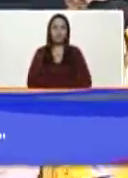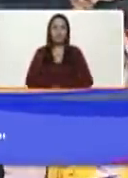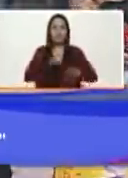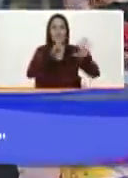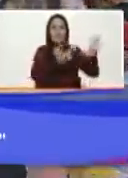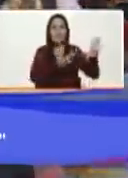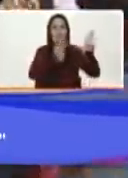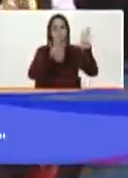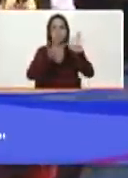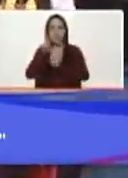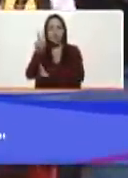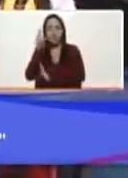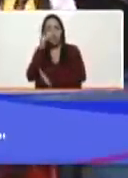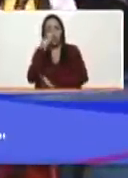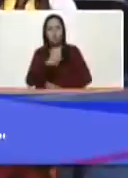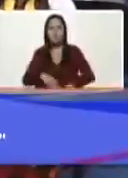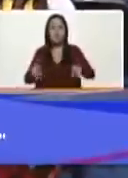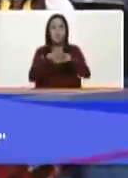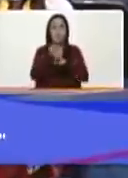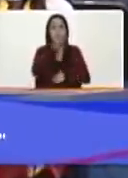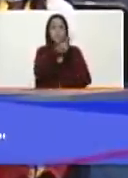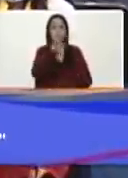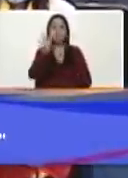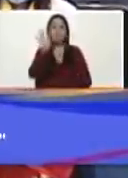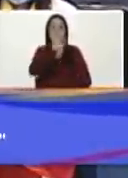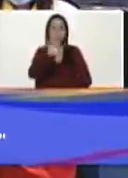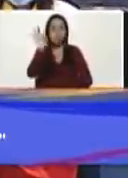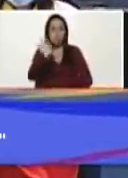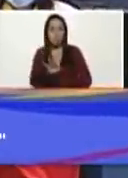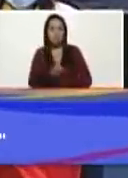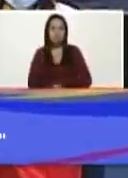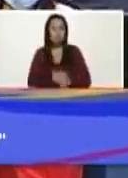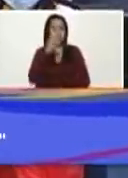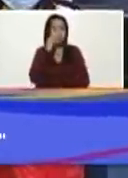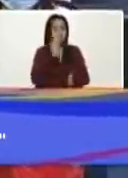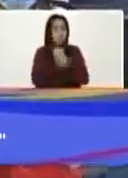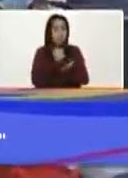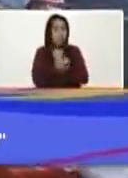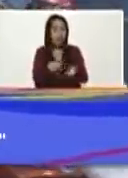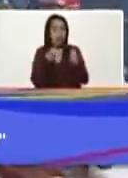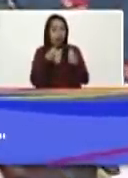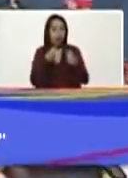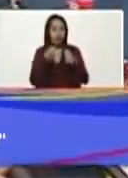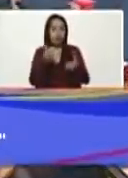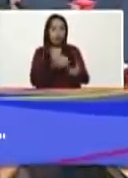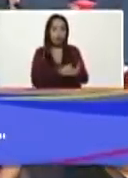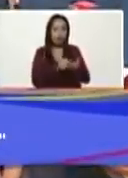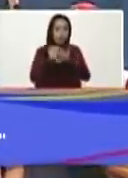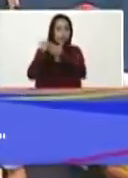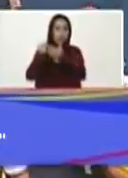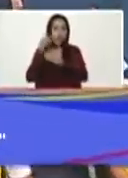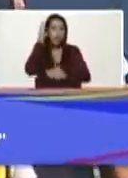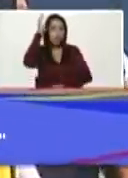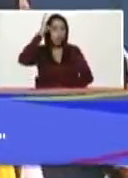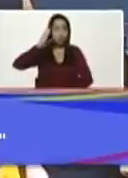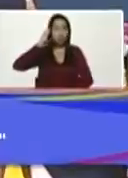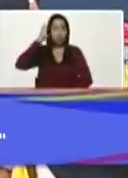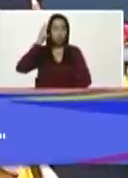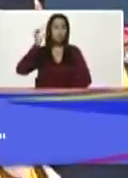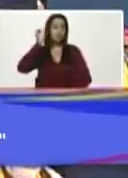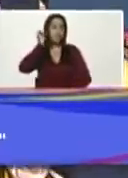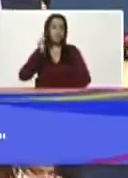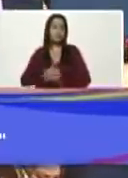792 hombres, 24%, para que ustedes vean lo que es el empoderamiento con el conocimiento y